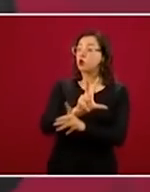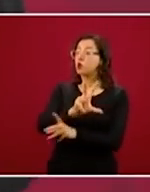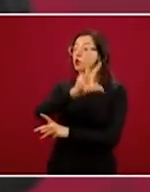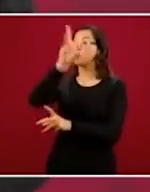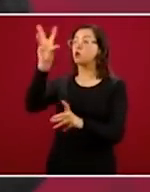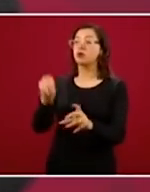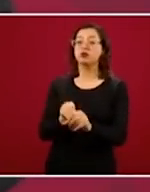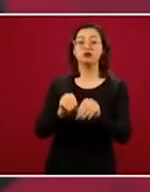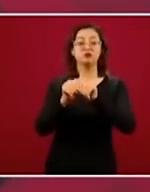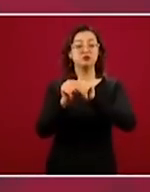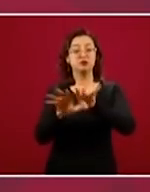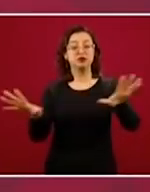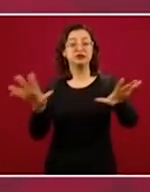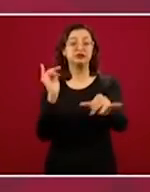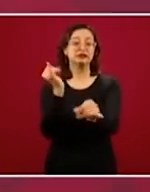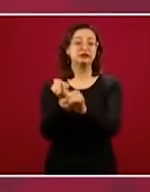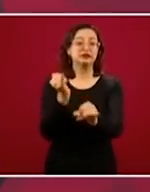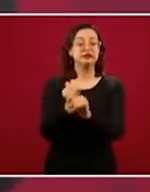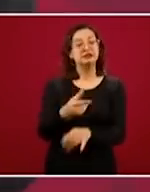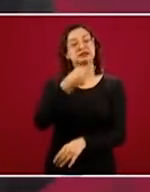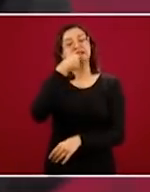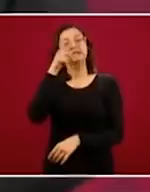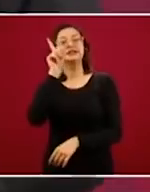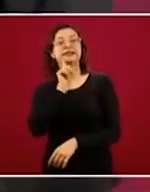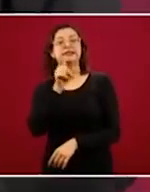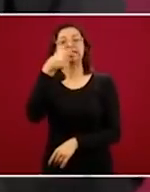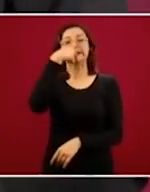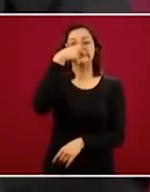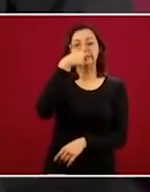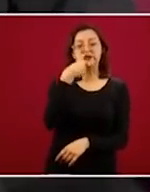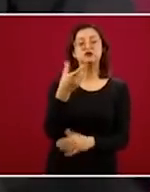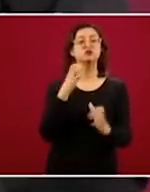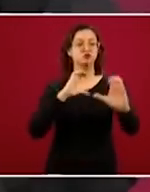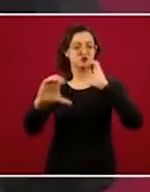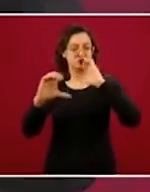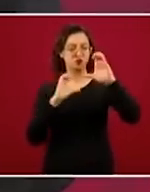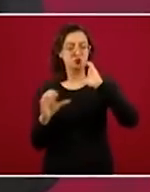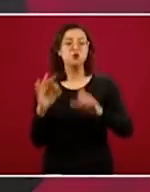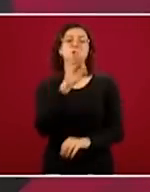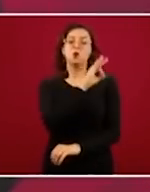todas las niñas y todos los niños puedan comunicarse